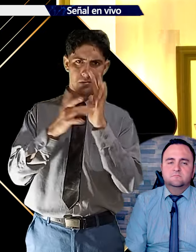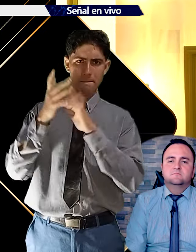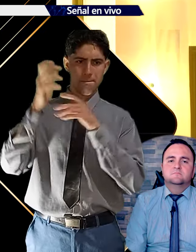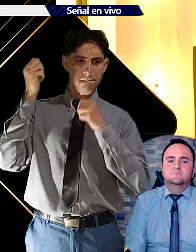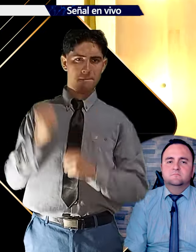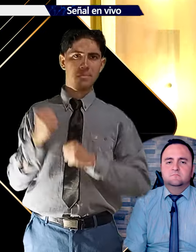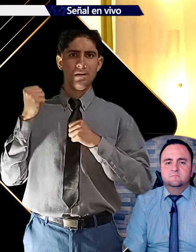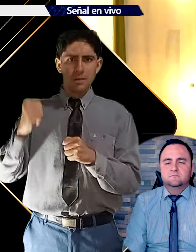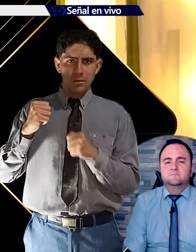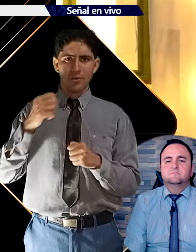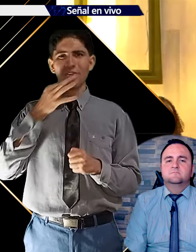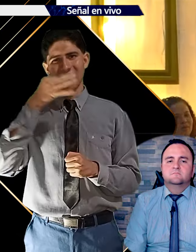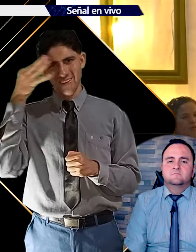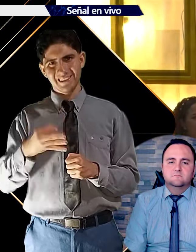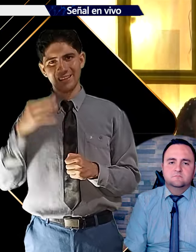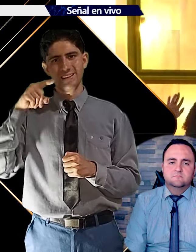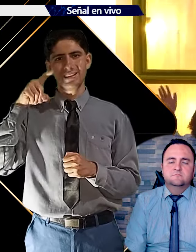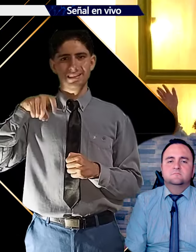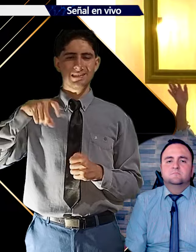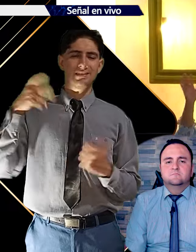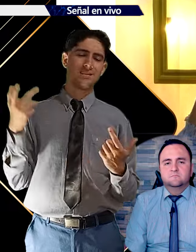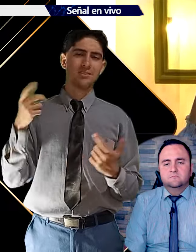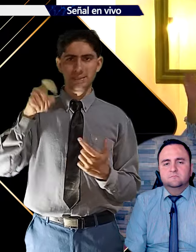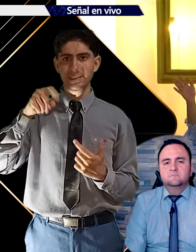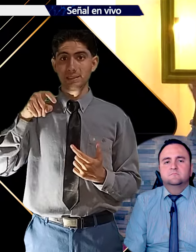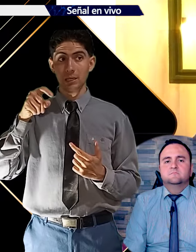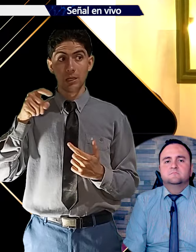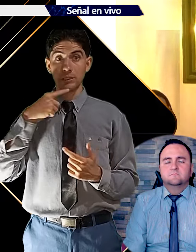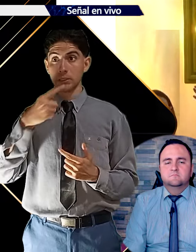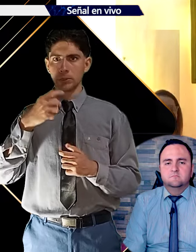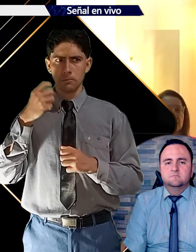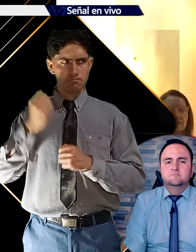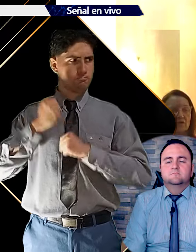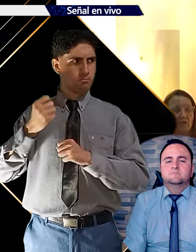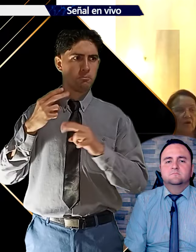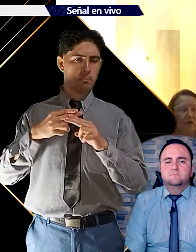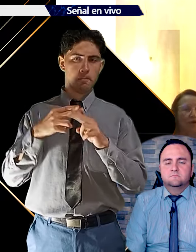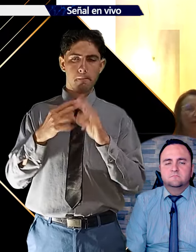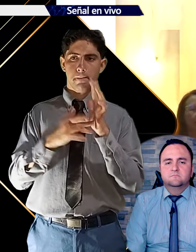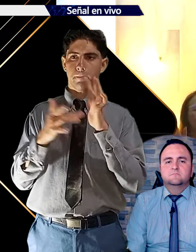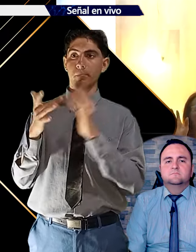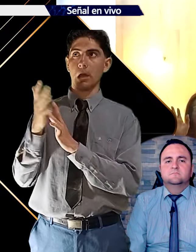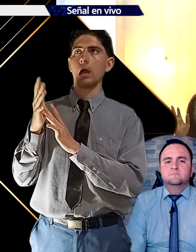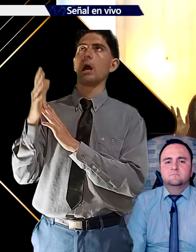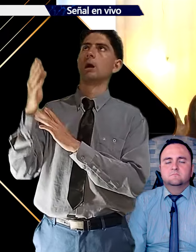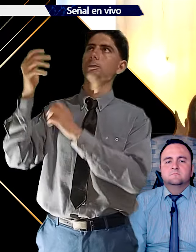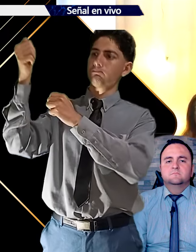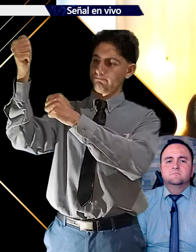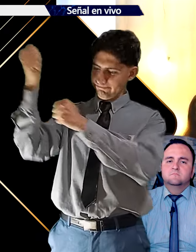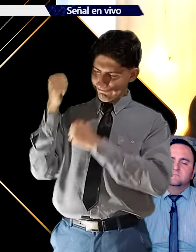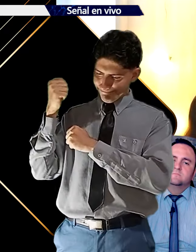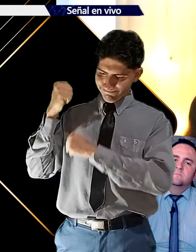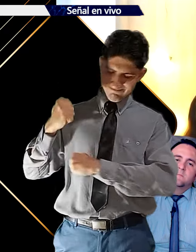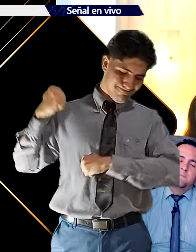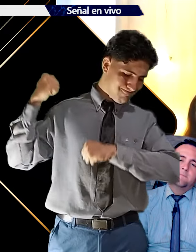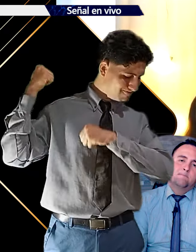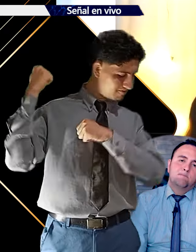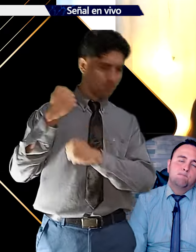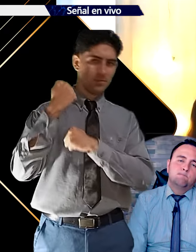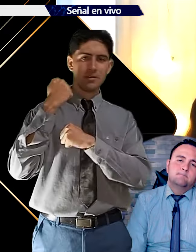Señor, alabanzas al Señor, alabanzas al Señor, alabanzas al Señor. Así que mi hermano, hoy terminando